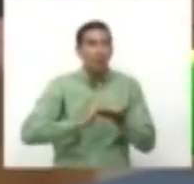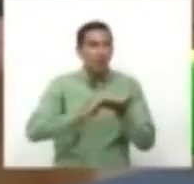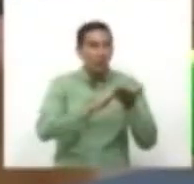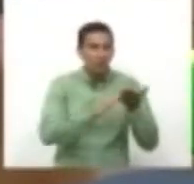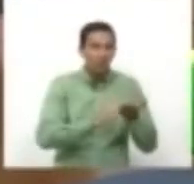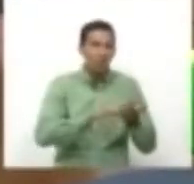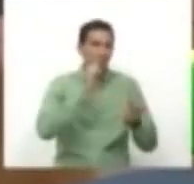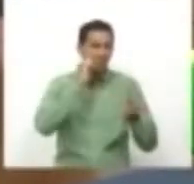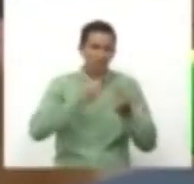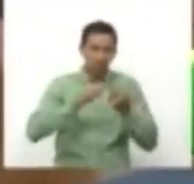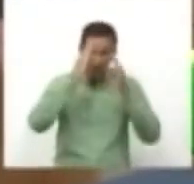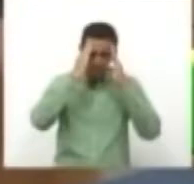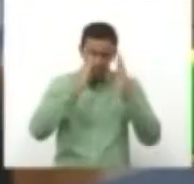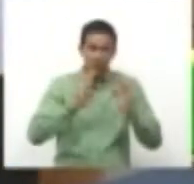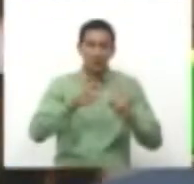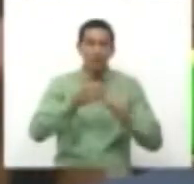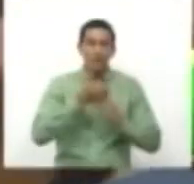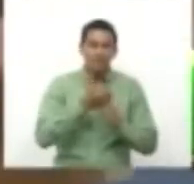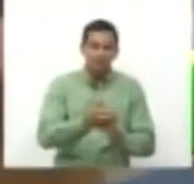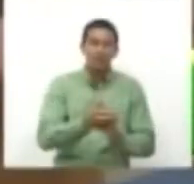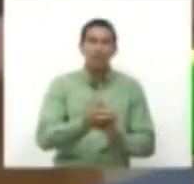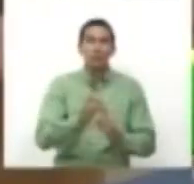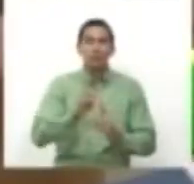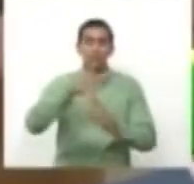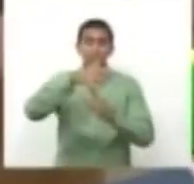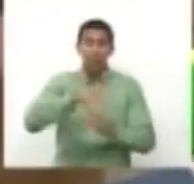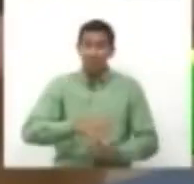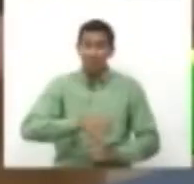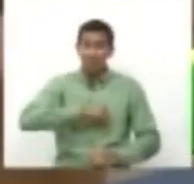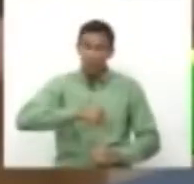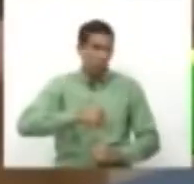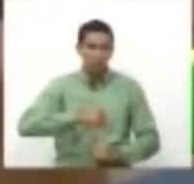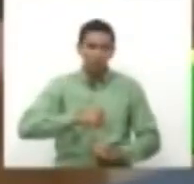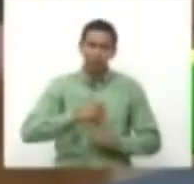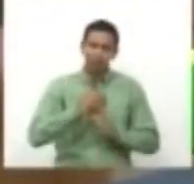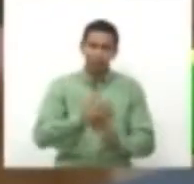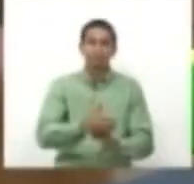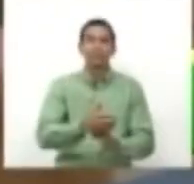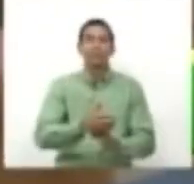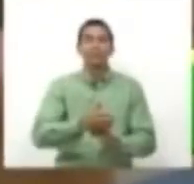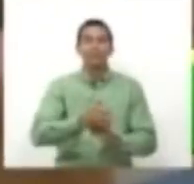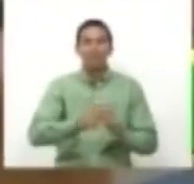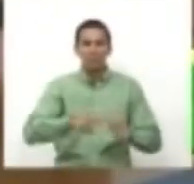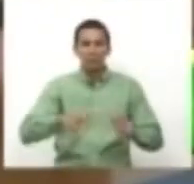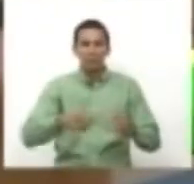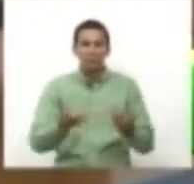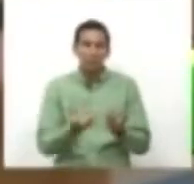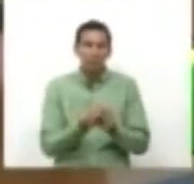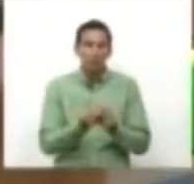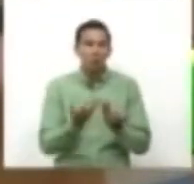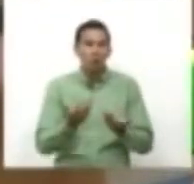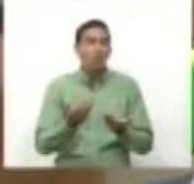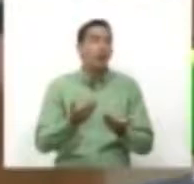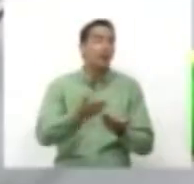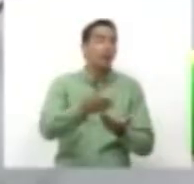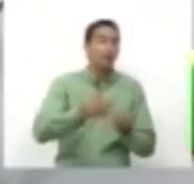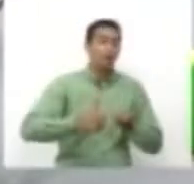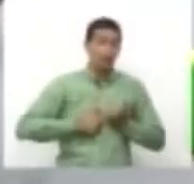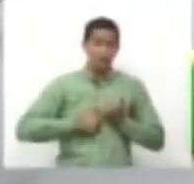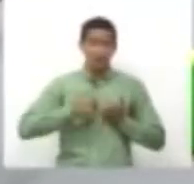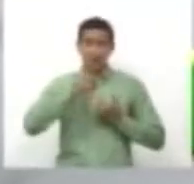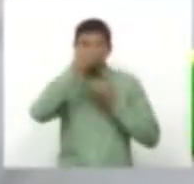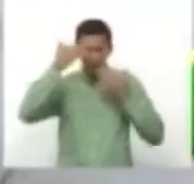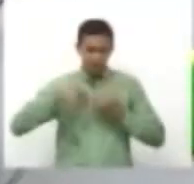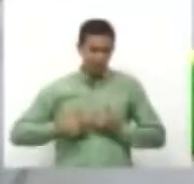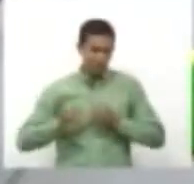para trabajar en temas de prevención de vulneración de derechos humanos en los territorios, sobre todo en aquellos donde se va a hacer un desarme de las FARC.